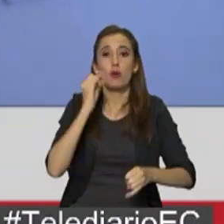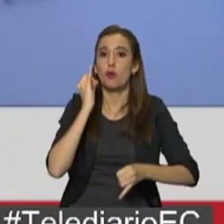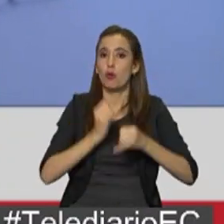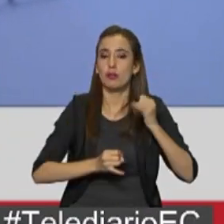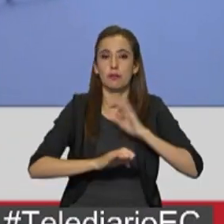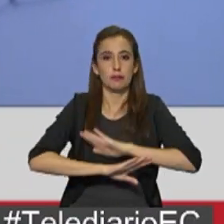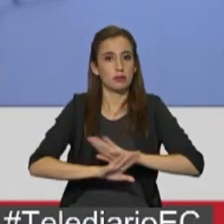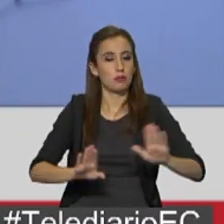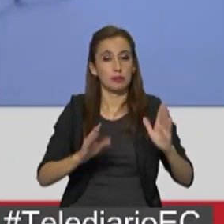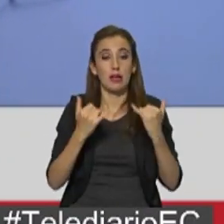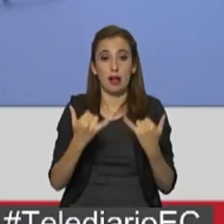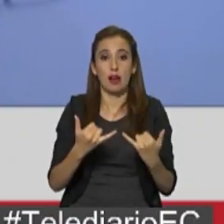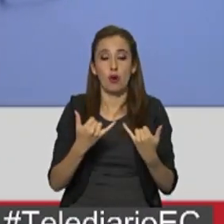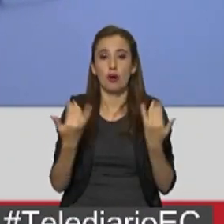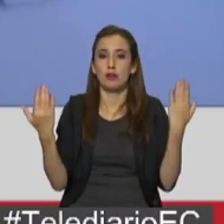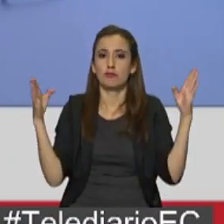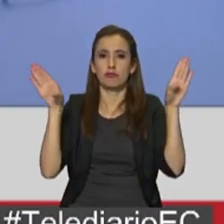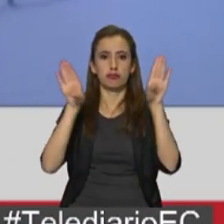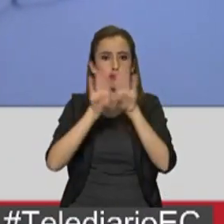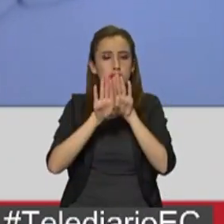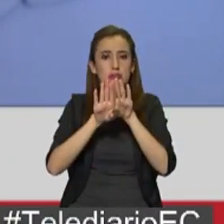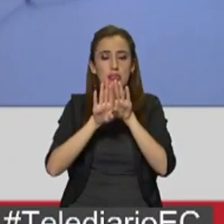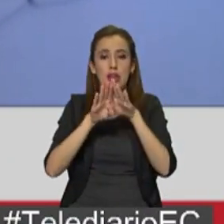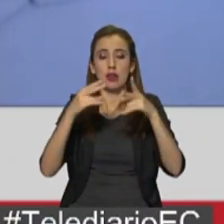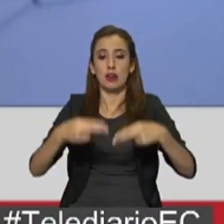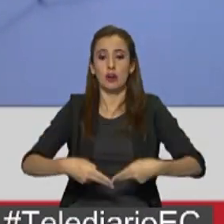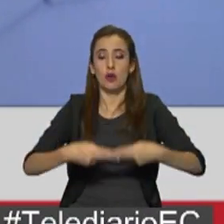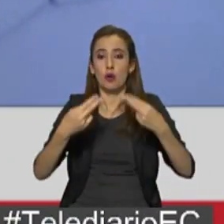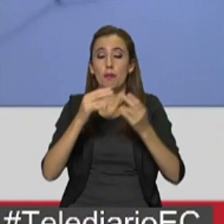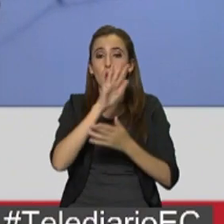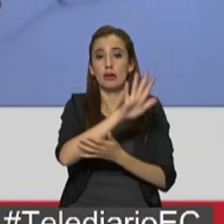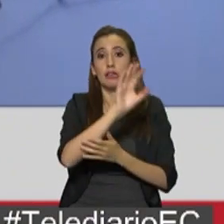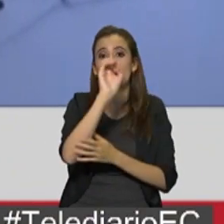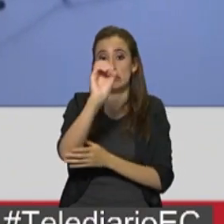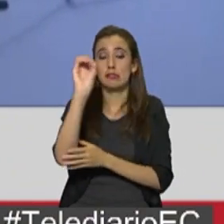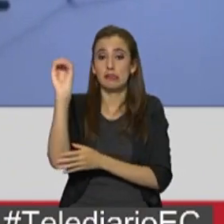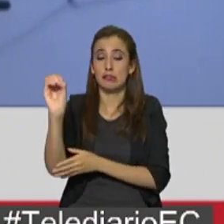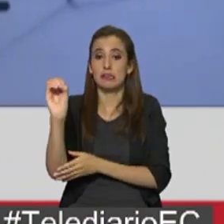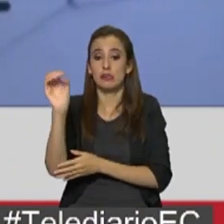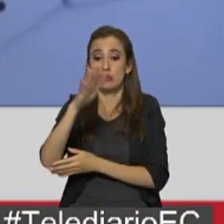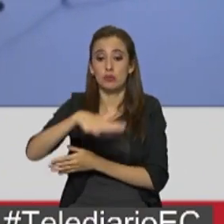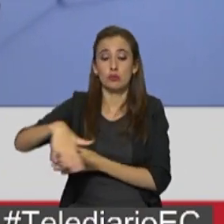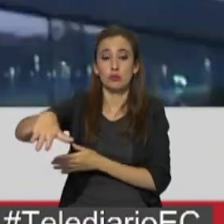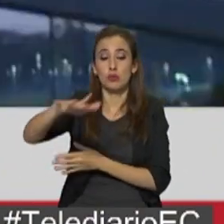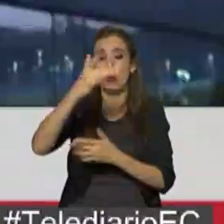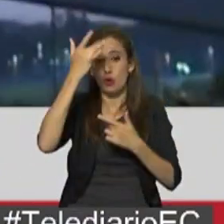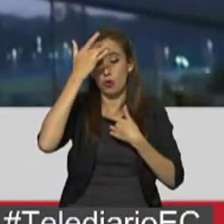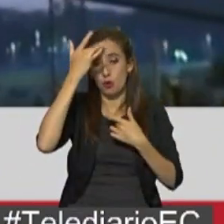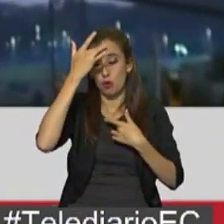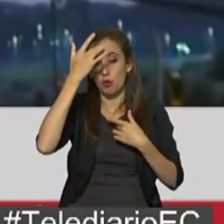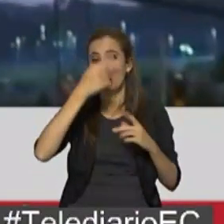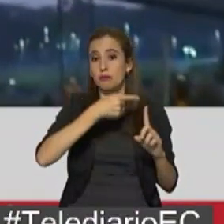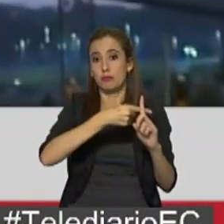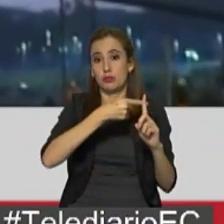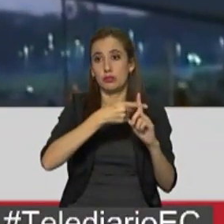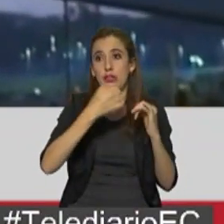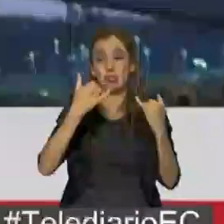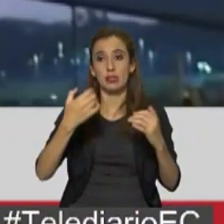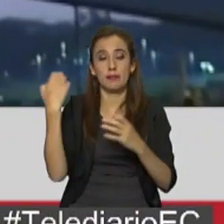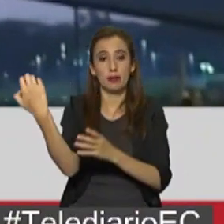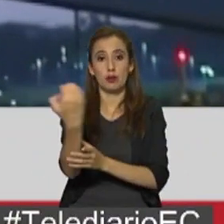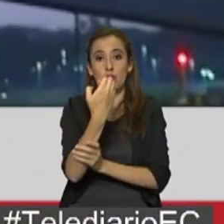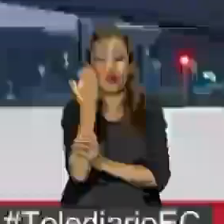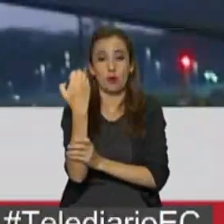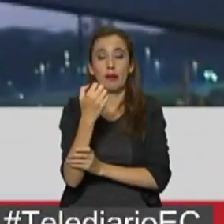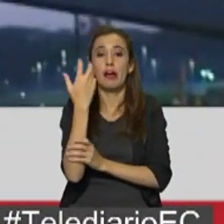humanitarios que aún mantenía abiertos debido a que ya registra en su territorio 500 casos de contagio de kobe 19 por lo que declaró la emergencia sanitaria desde